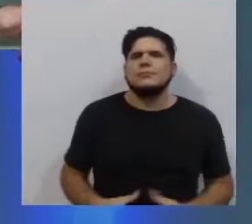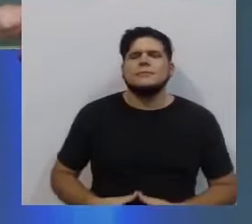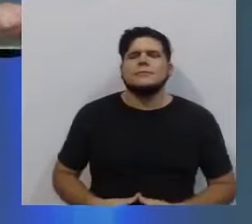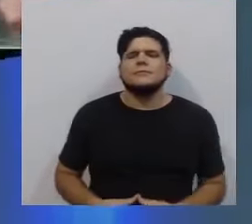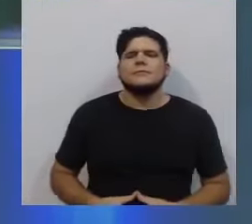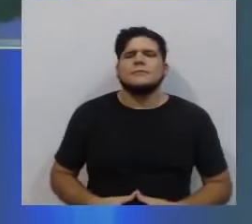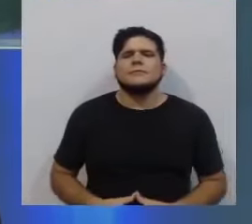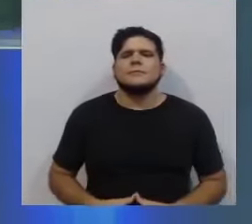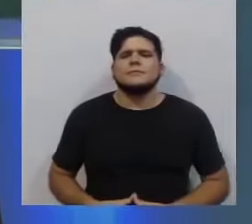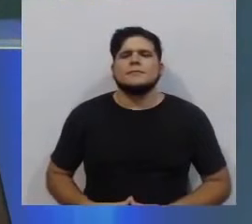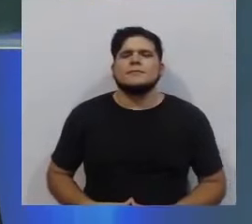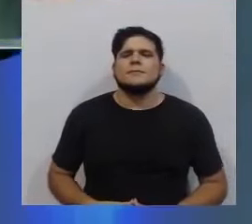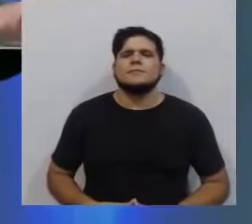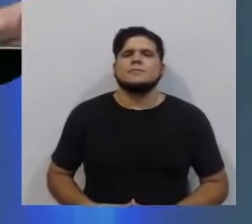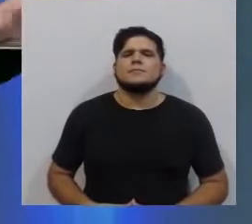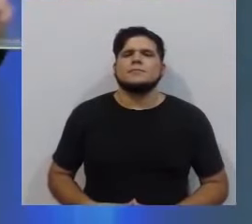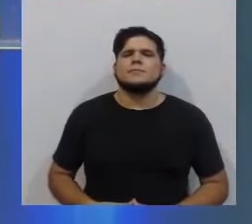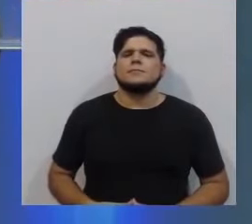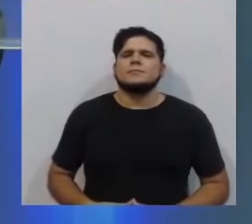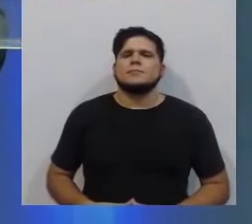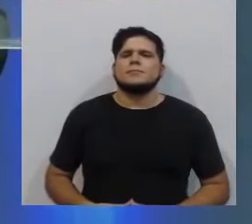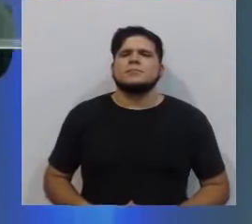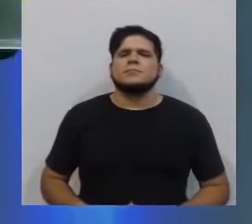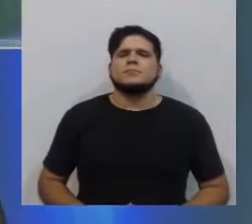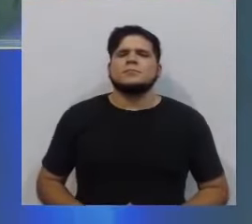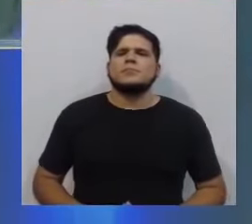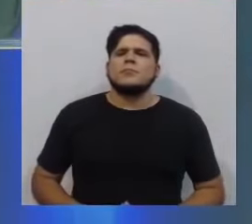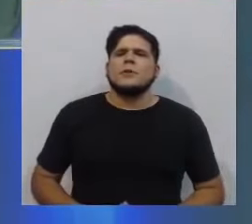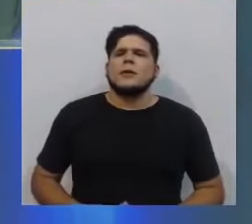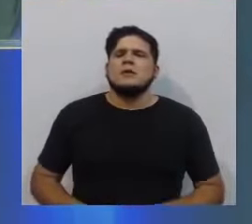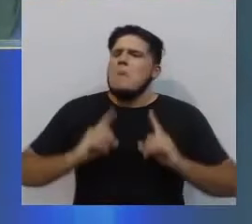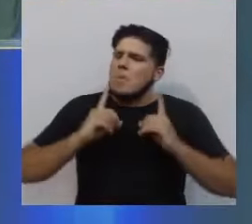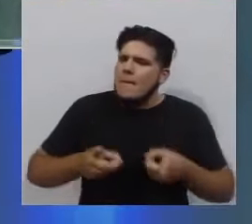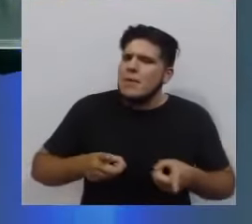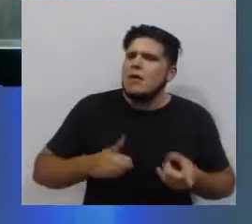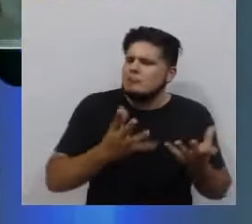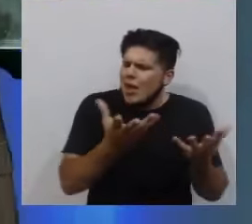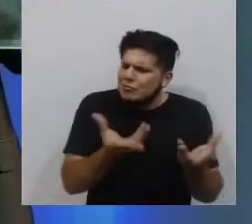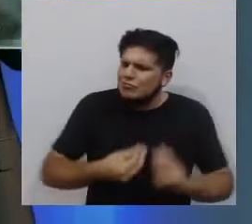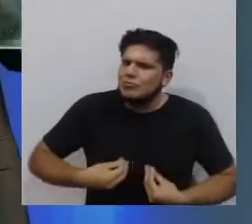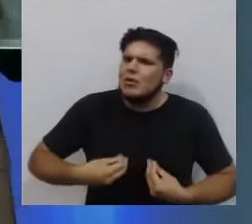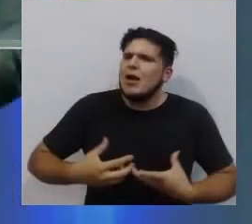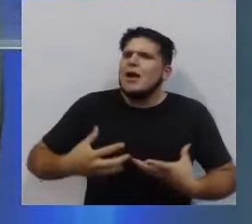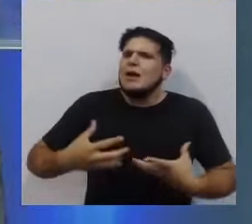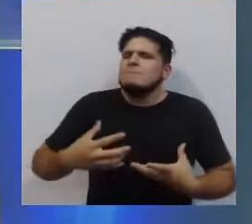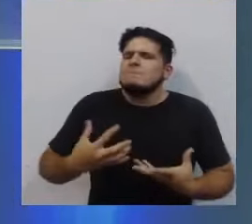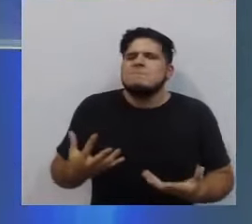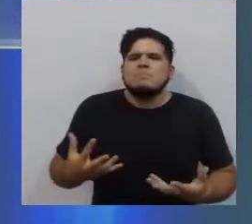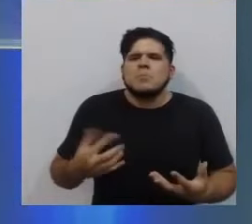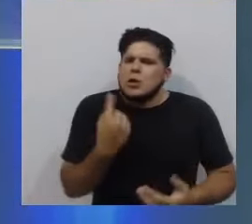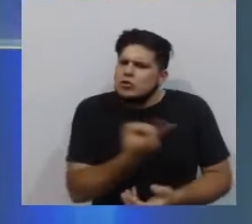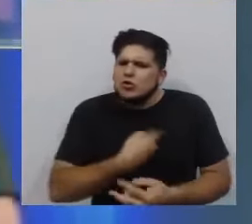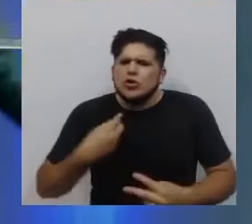harás prosperar su camino y todo te saldrá bien